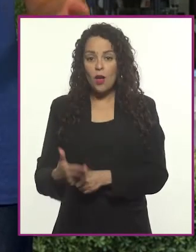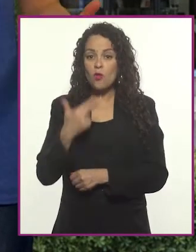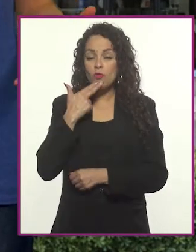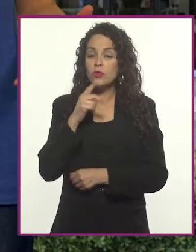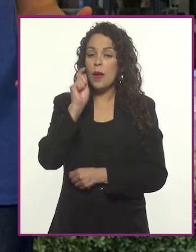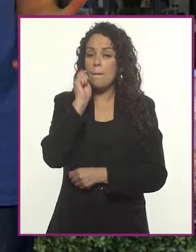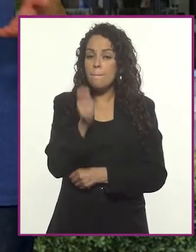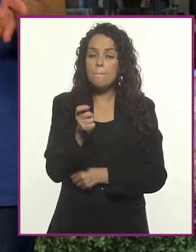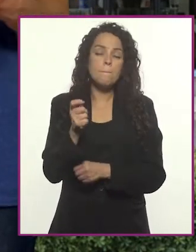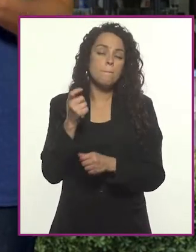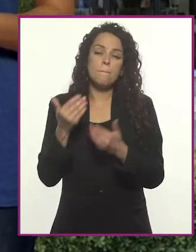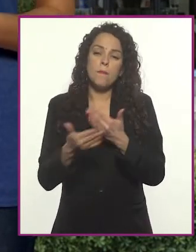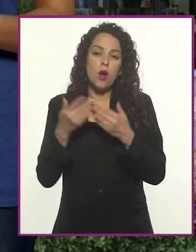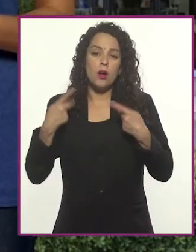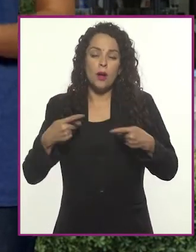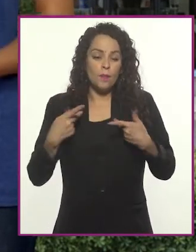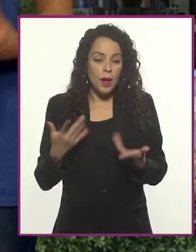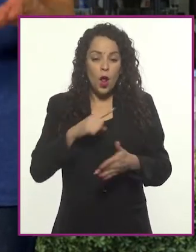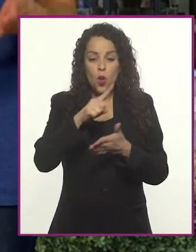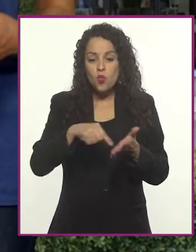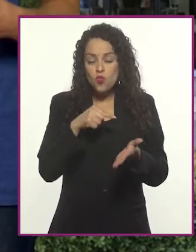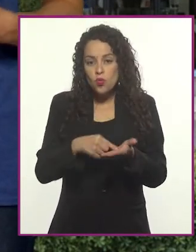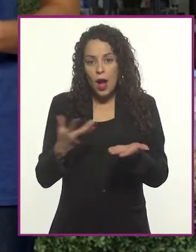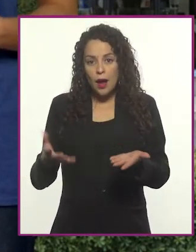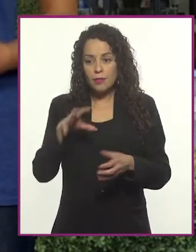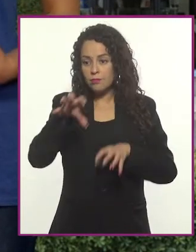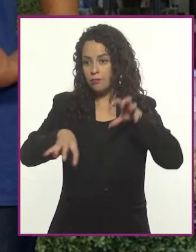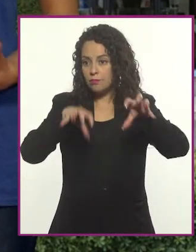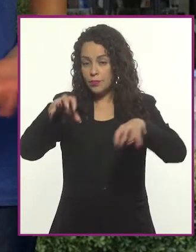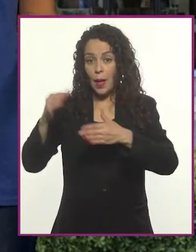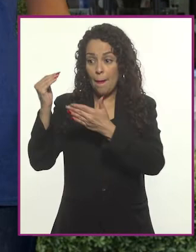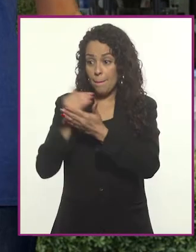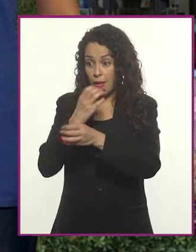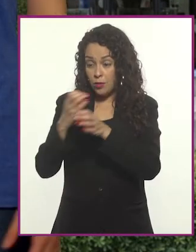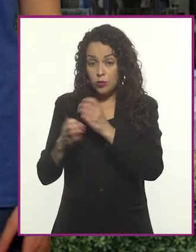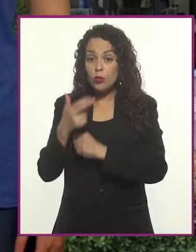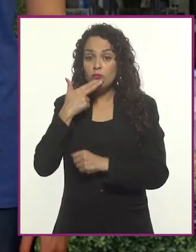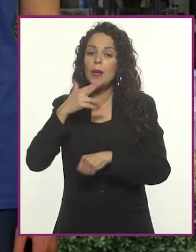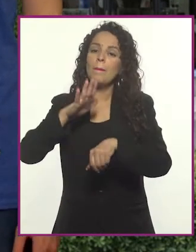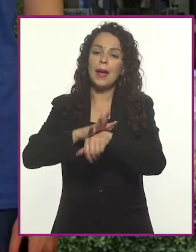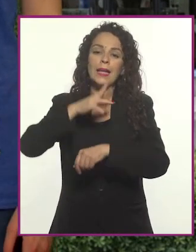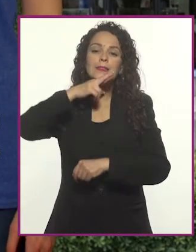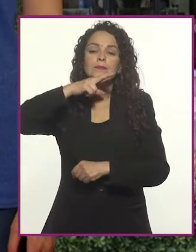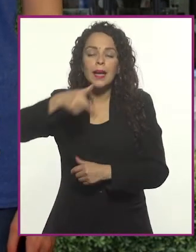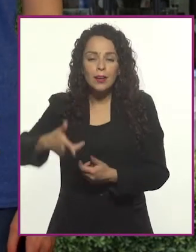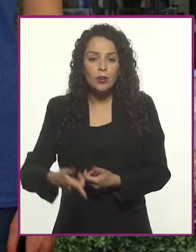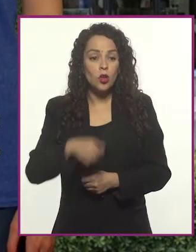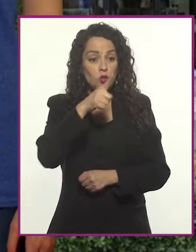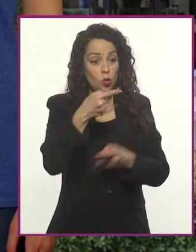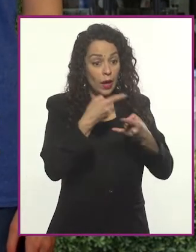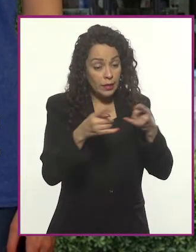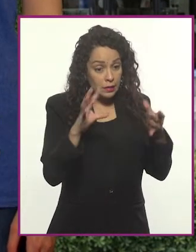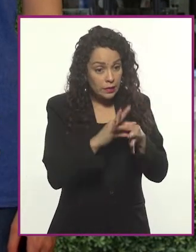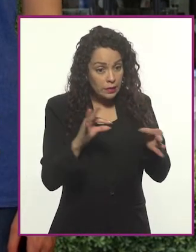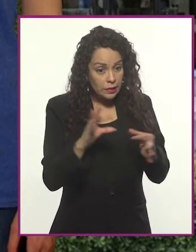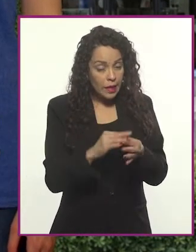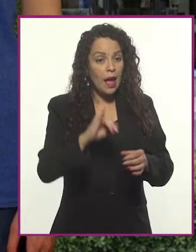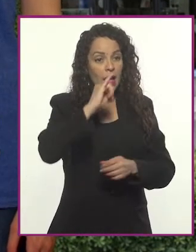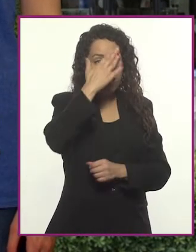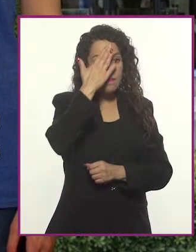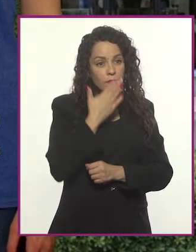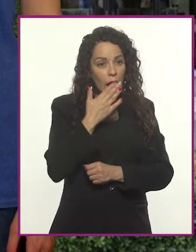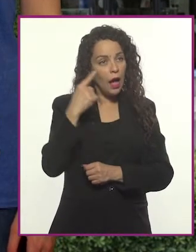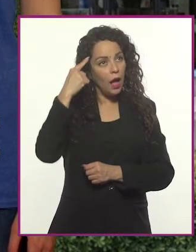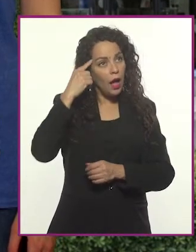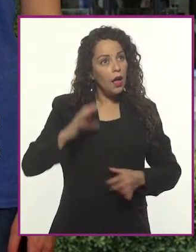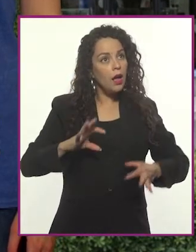pocos personajes, lugares y tiempo. Entre menos elementos uses, mejor. Procura que tu relato deje una imagen fuerte en la mente